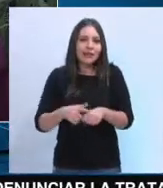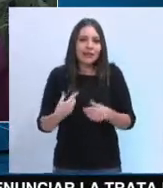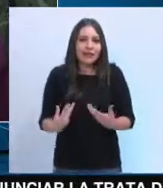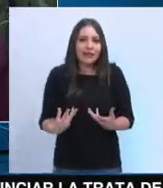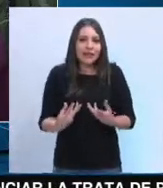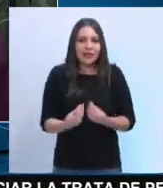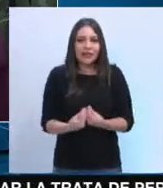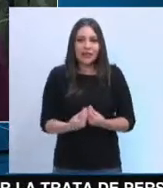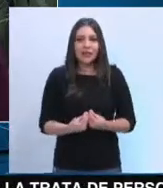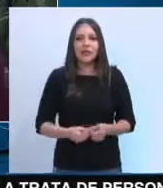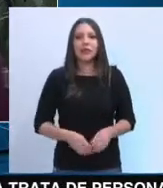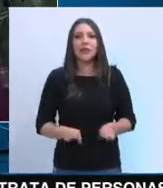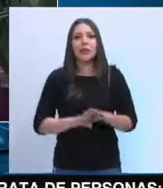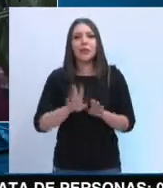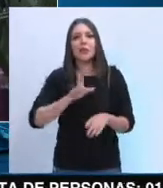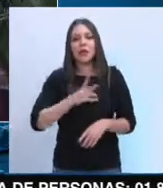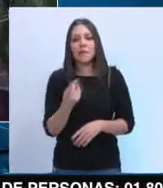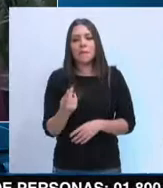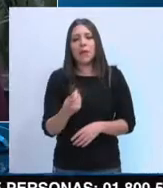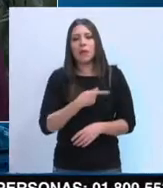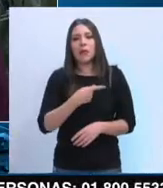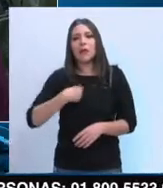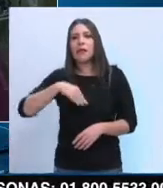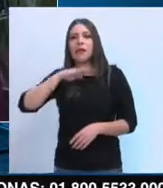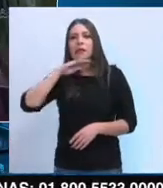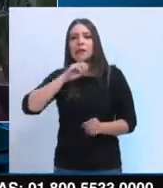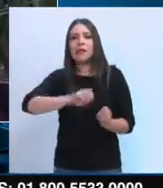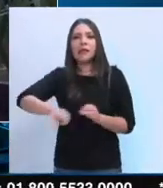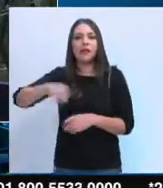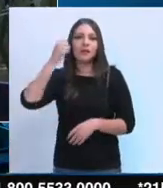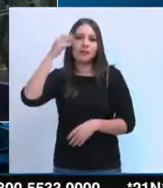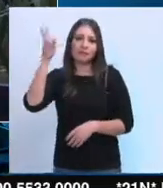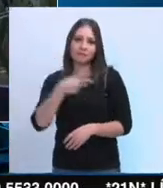poquito olvidado, mi perro, pobrecito.